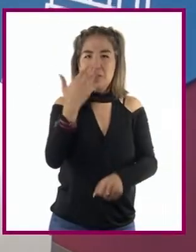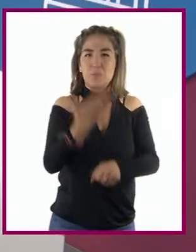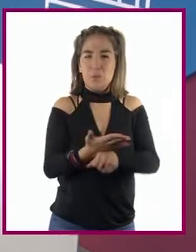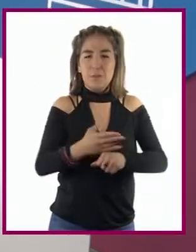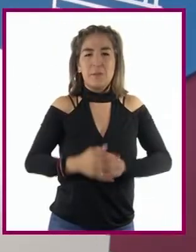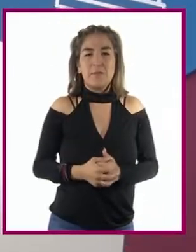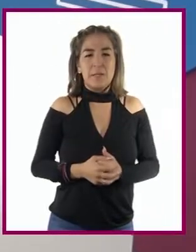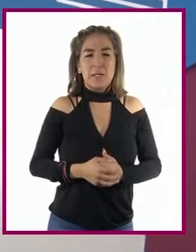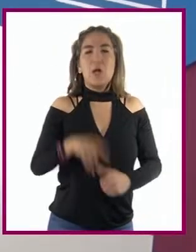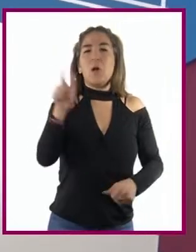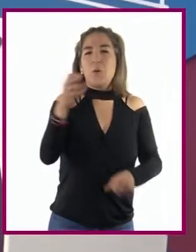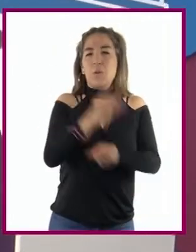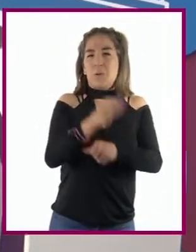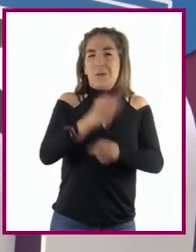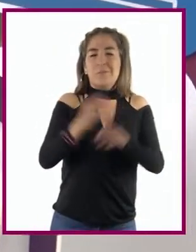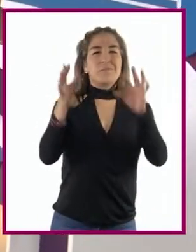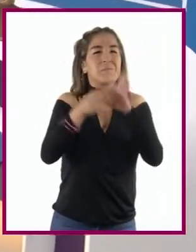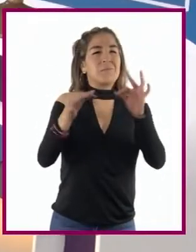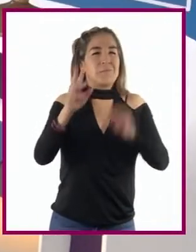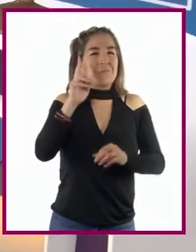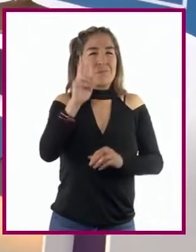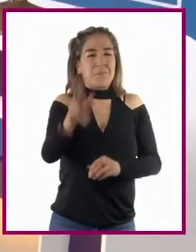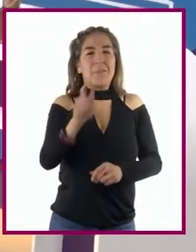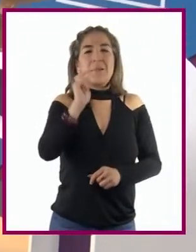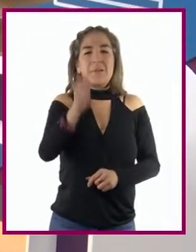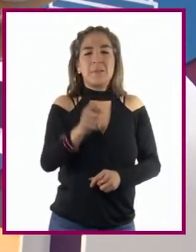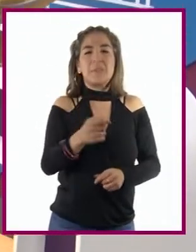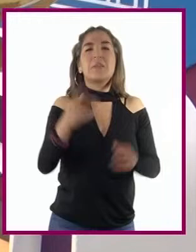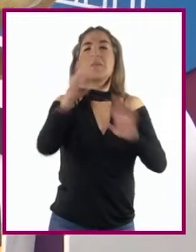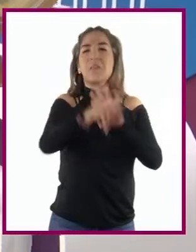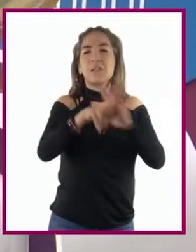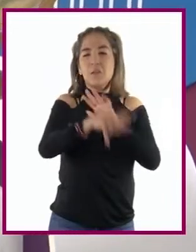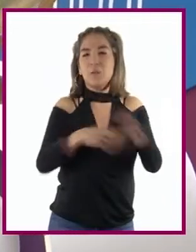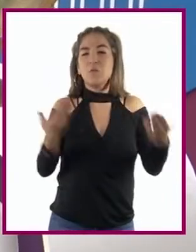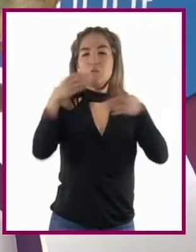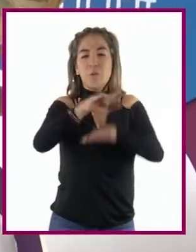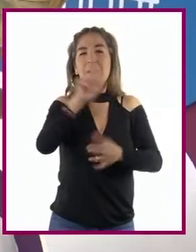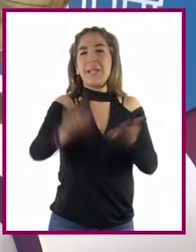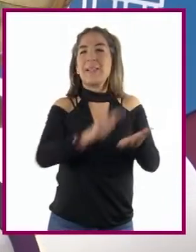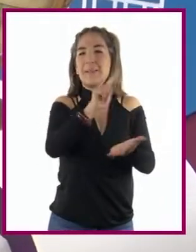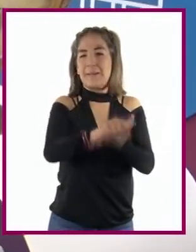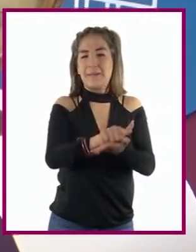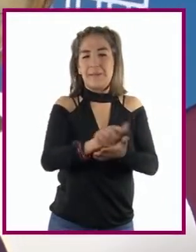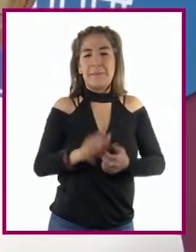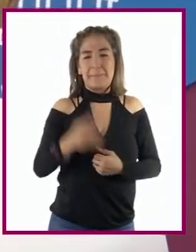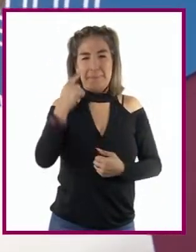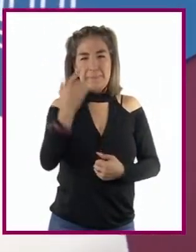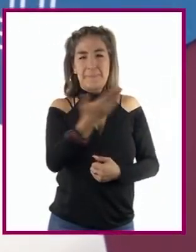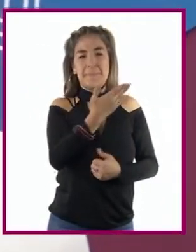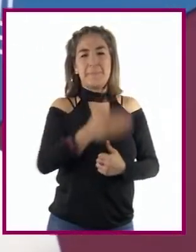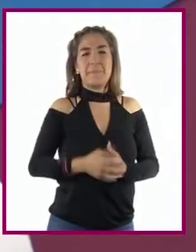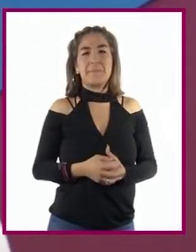Veamos y escuchemos las siguientes cápsulas informativas que nos hablan sobre la legalidad. Adelante.